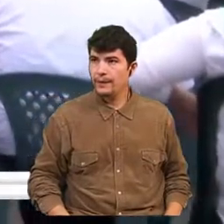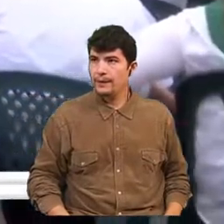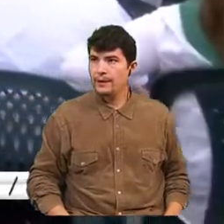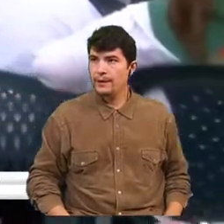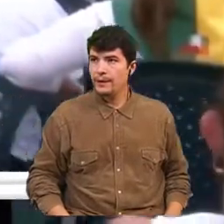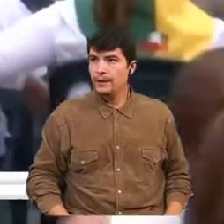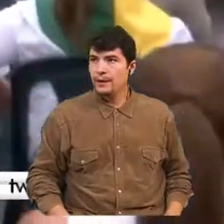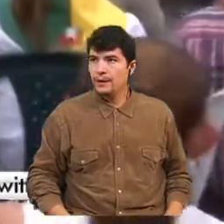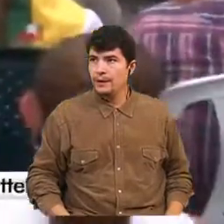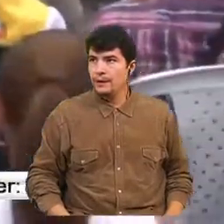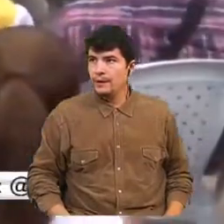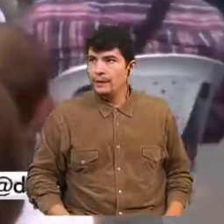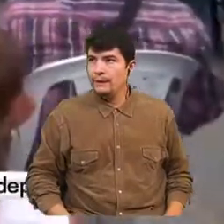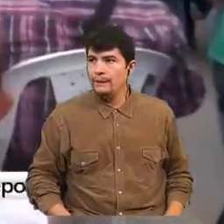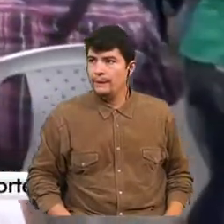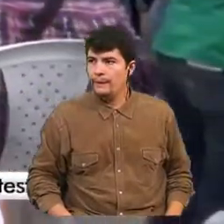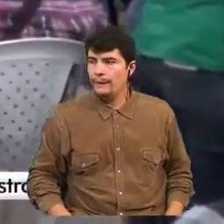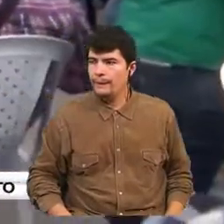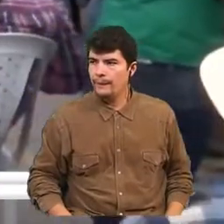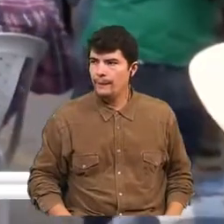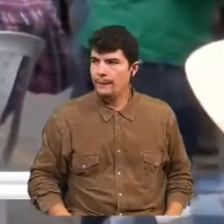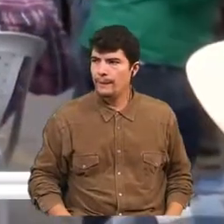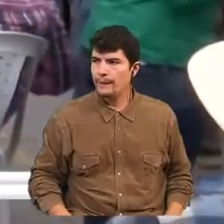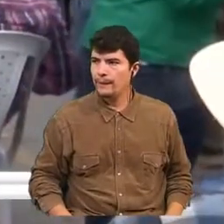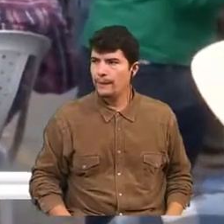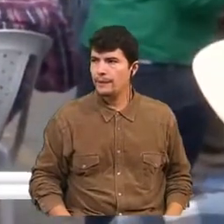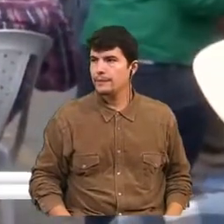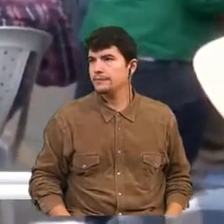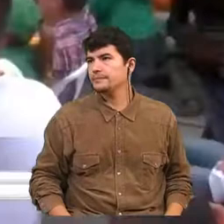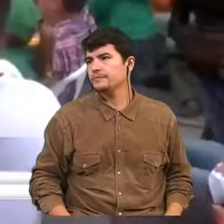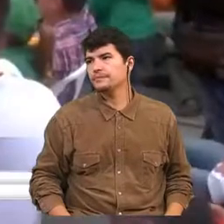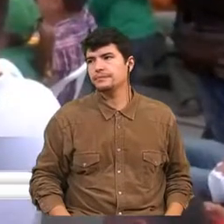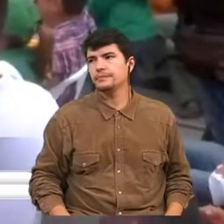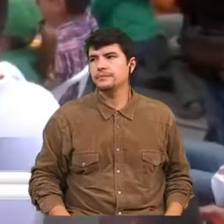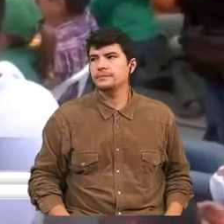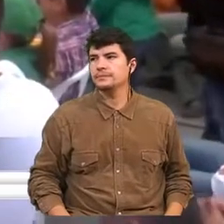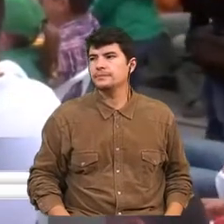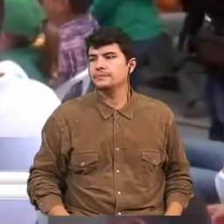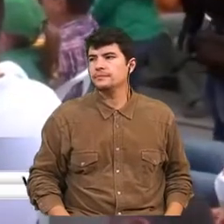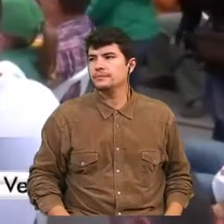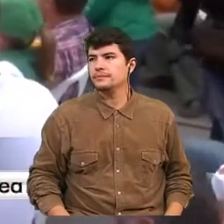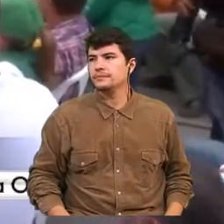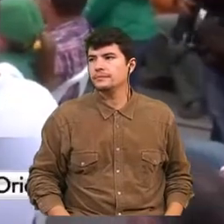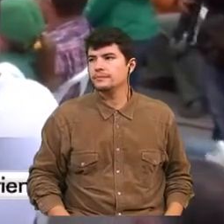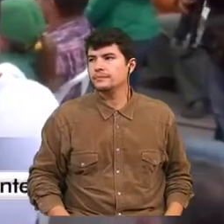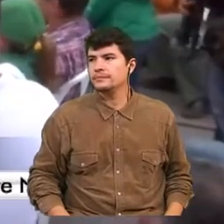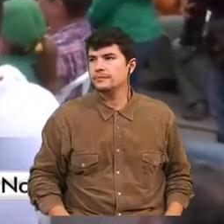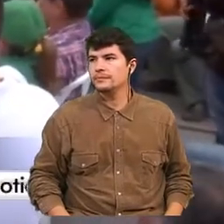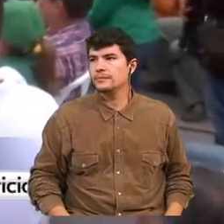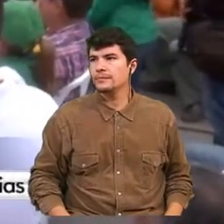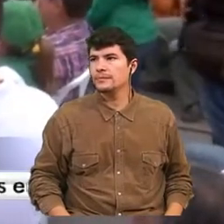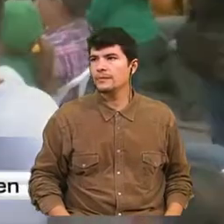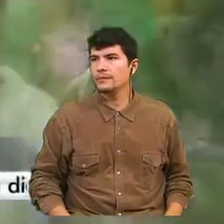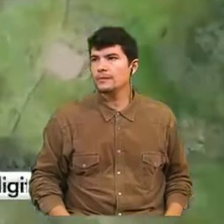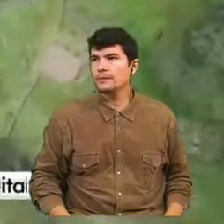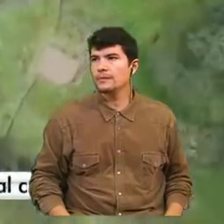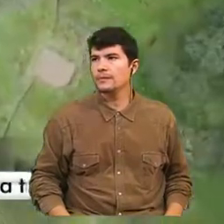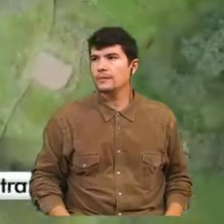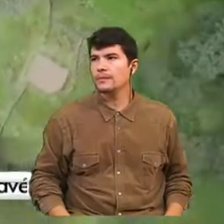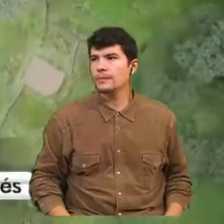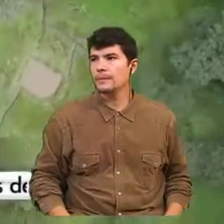de despacho rinde obviamente cuentas públicas a todos los habitantes del sector. Y por eso estas visitas son muy